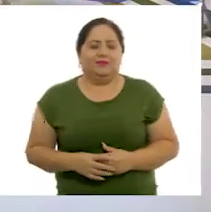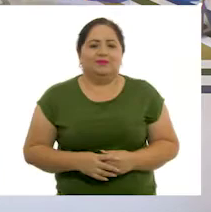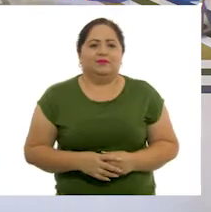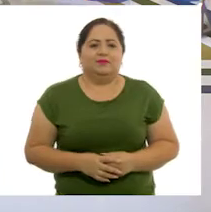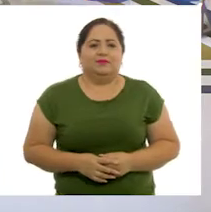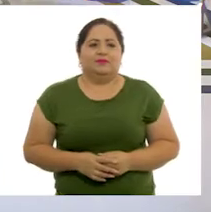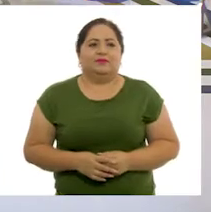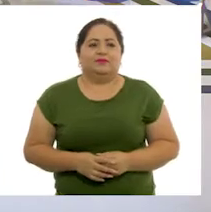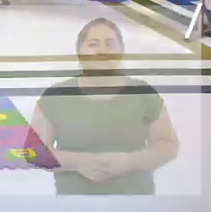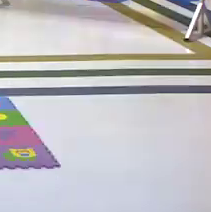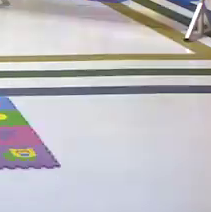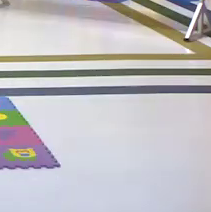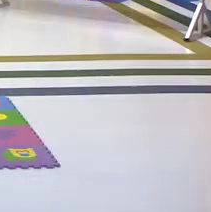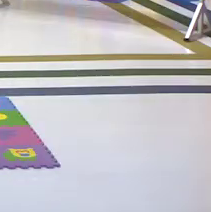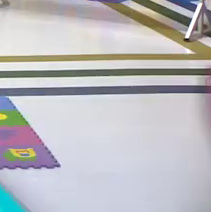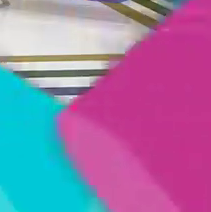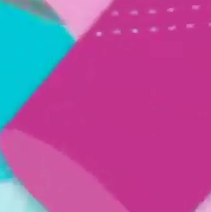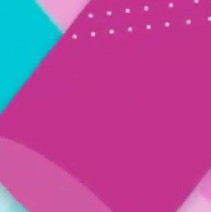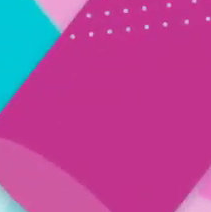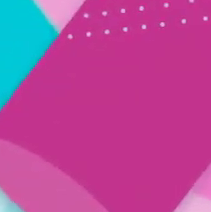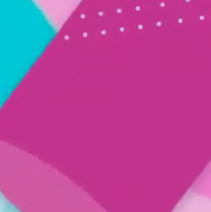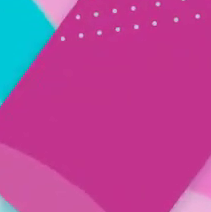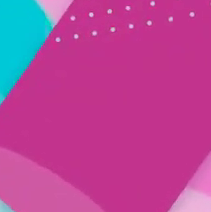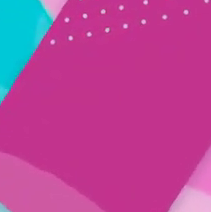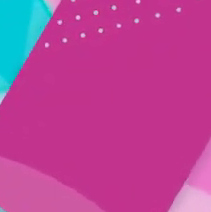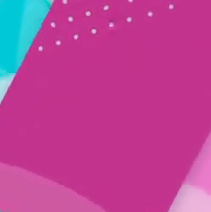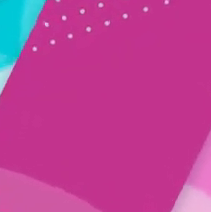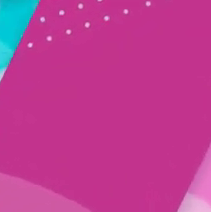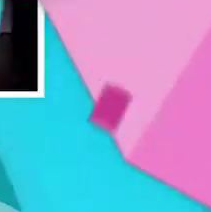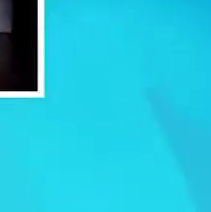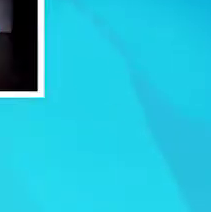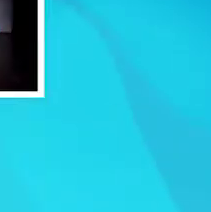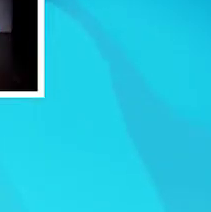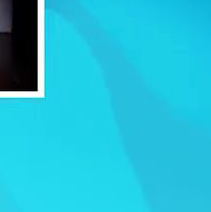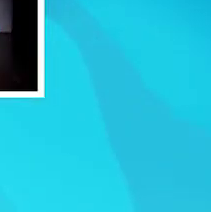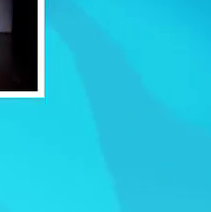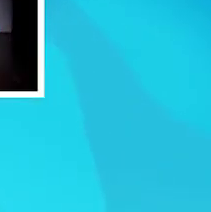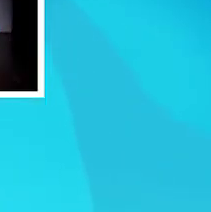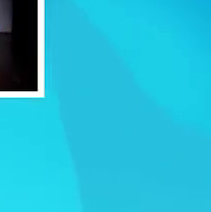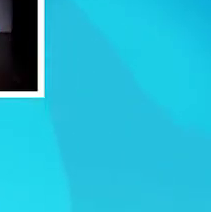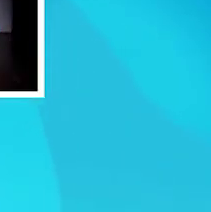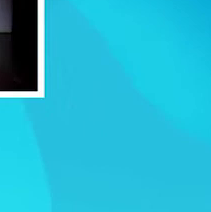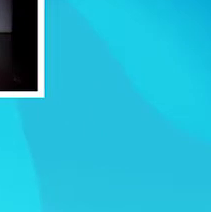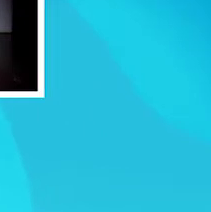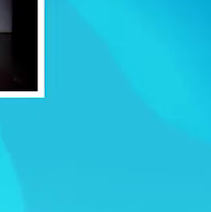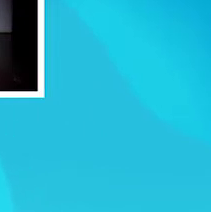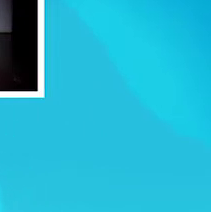de teatro El Gallinero.